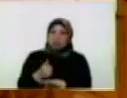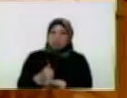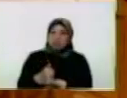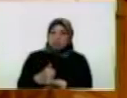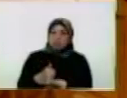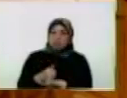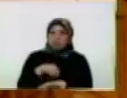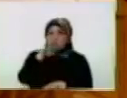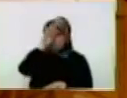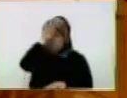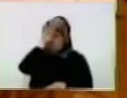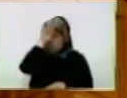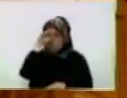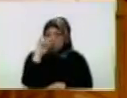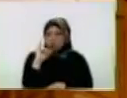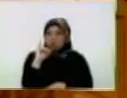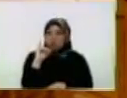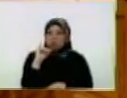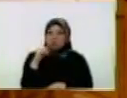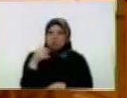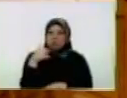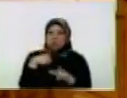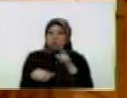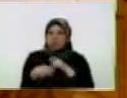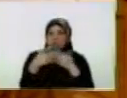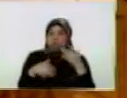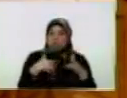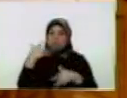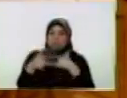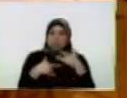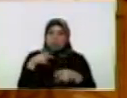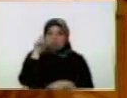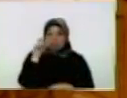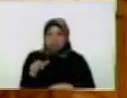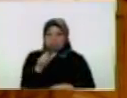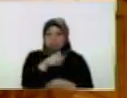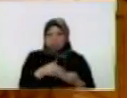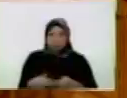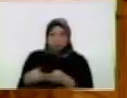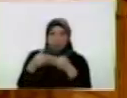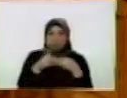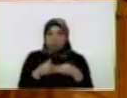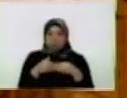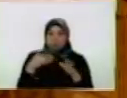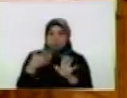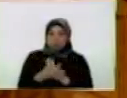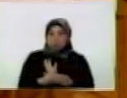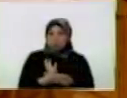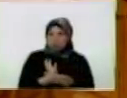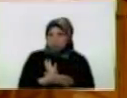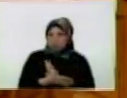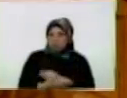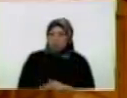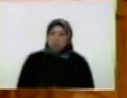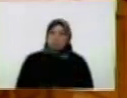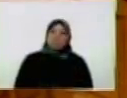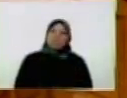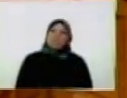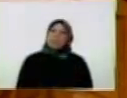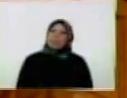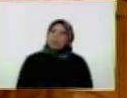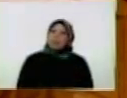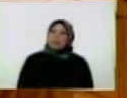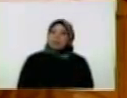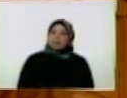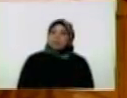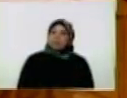destino manifiesto, que es lo que orienta la acción del pueblo norteamericano, del gobierno en este caso, de ese gobierno que no sabemos si termina